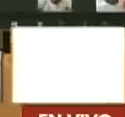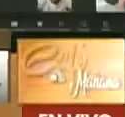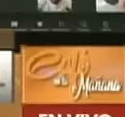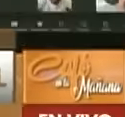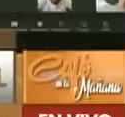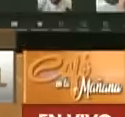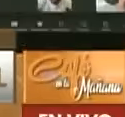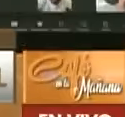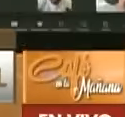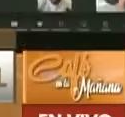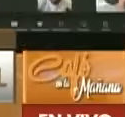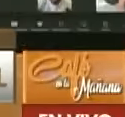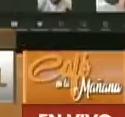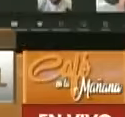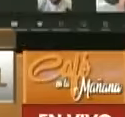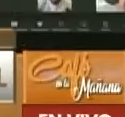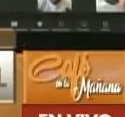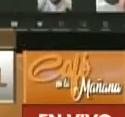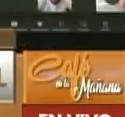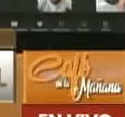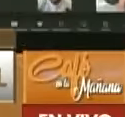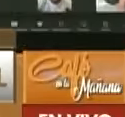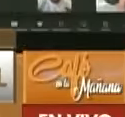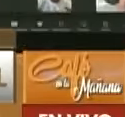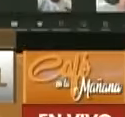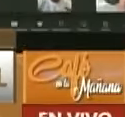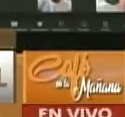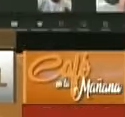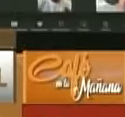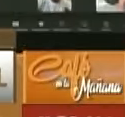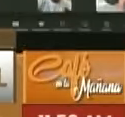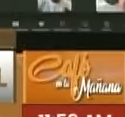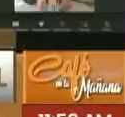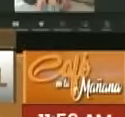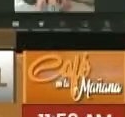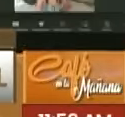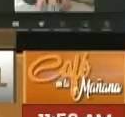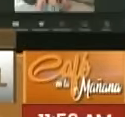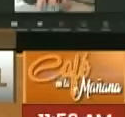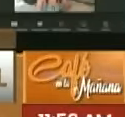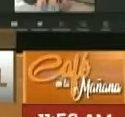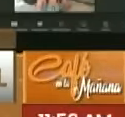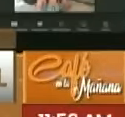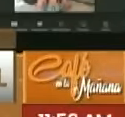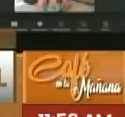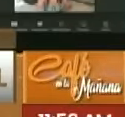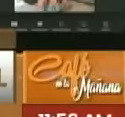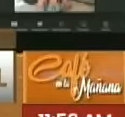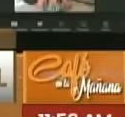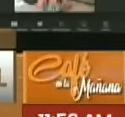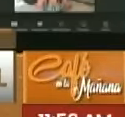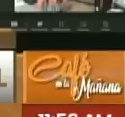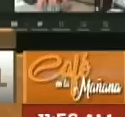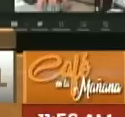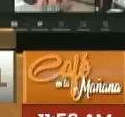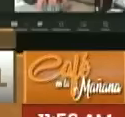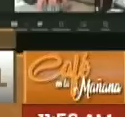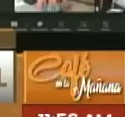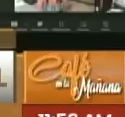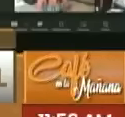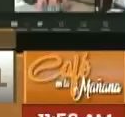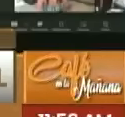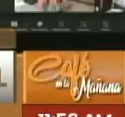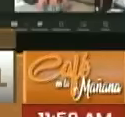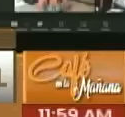calle. Y la están visitando uno por uno. Casa por casa. De la comunidad, y se le entrega al